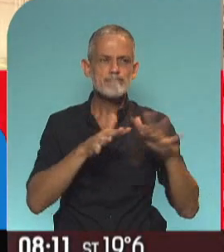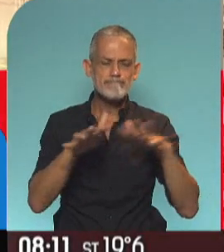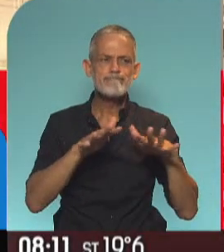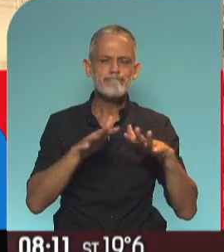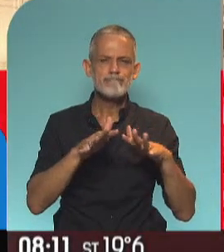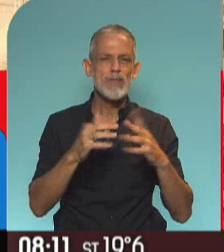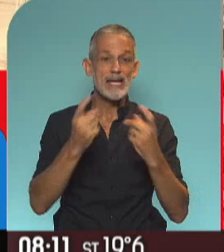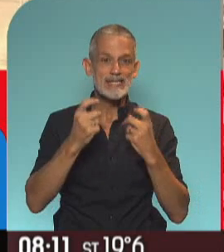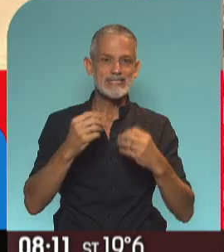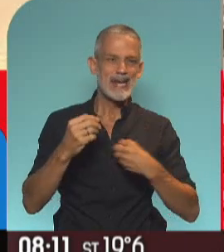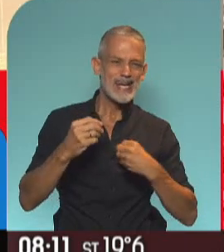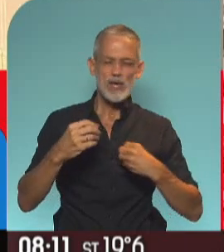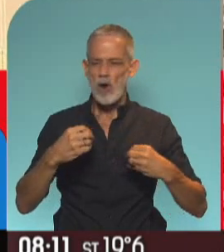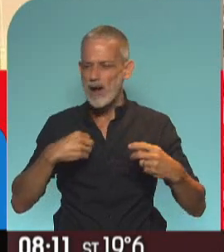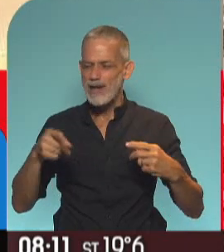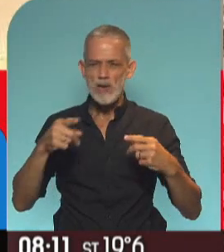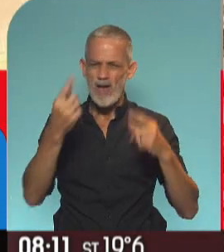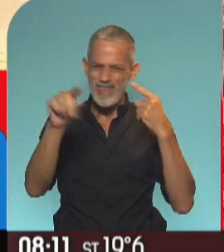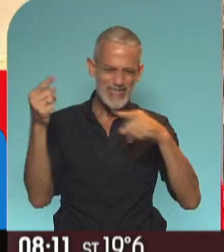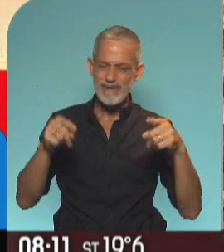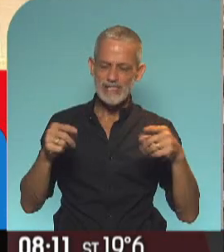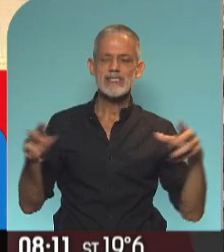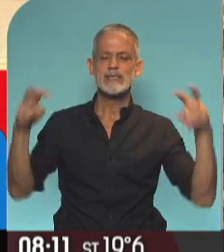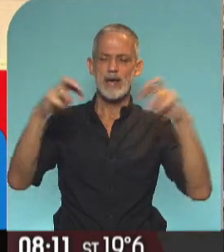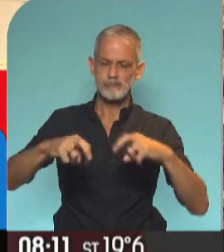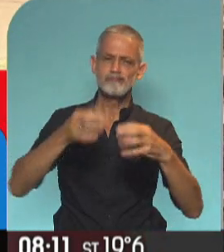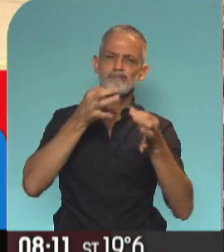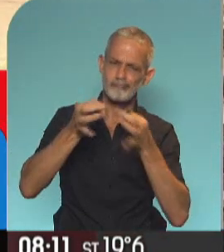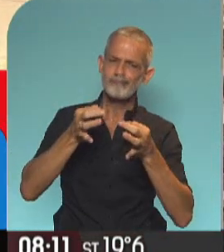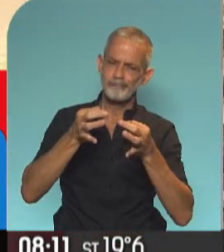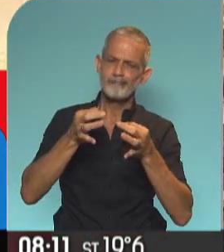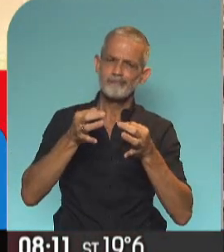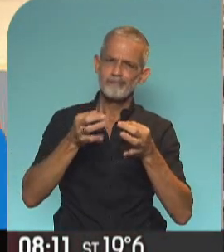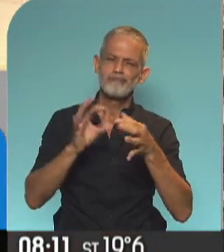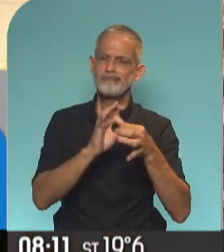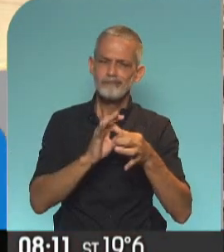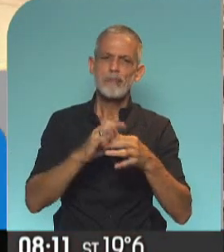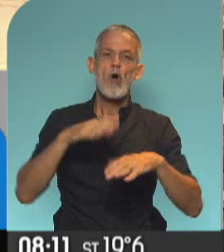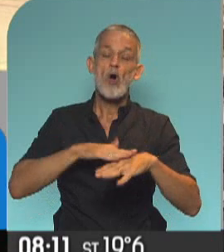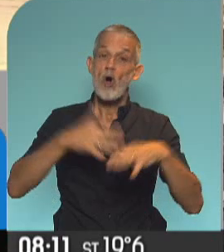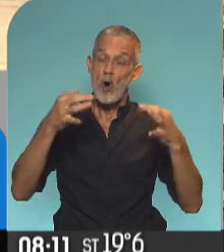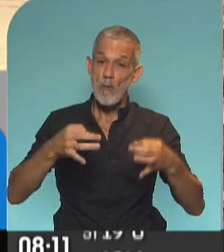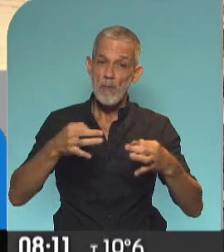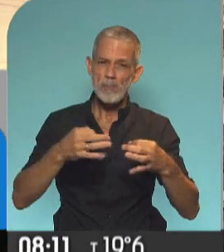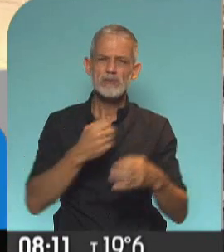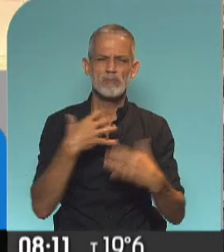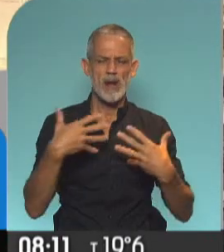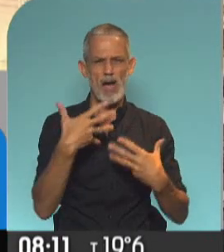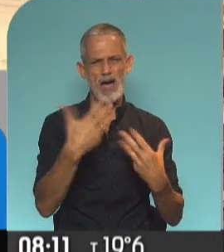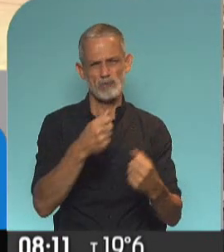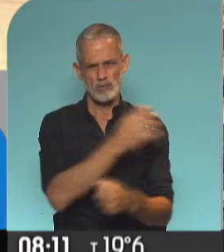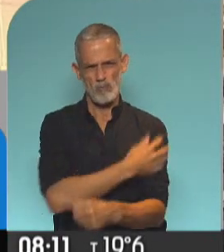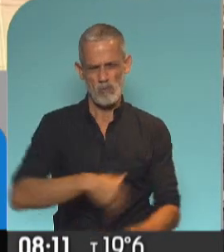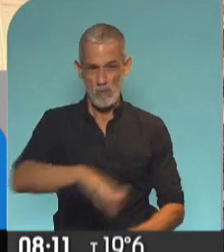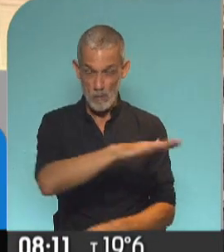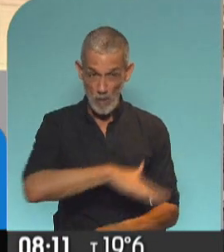diálogo interreligioso, que lo que sucede hoy a nivel mundial necesita compromisos con los más pobres,